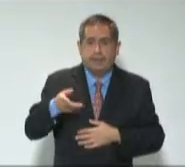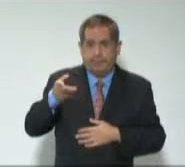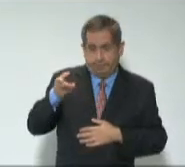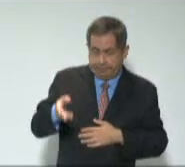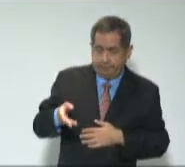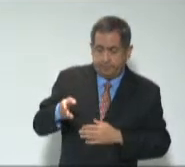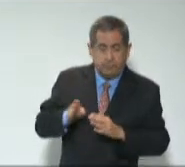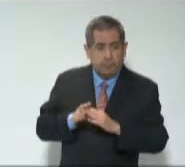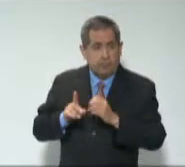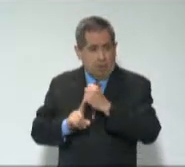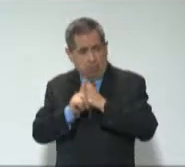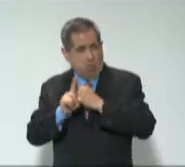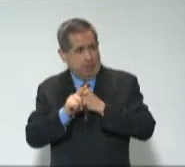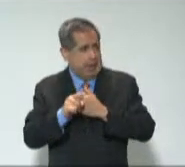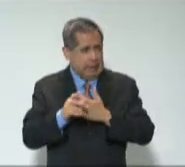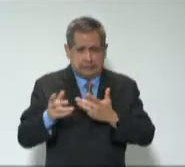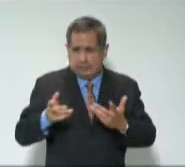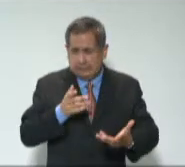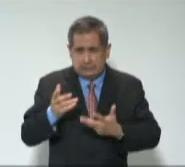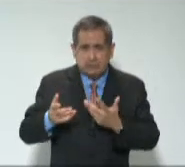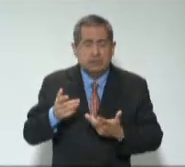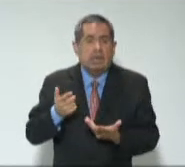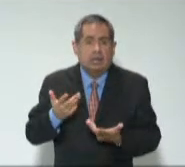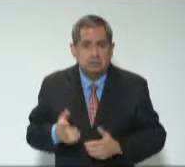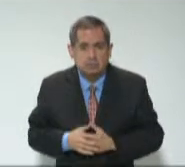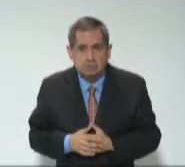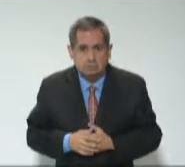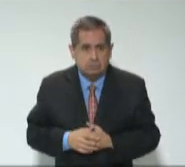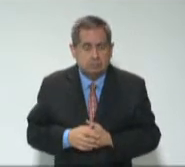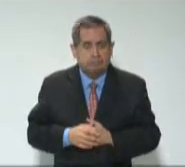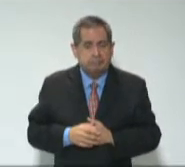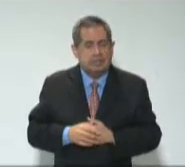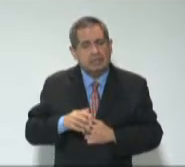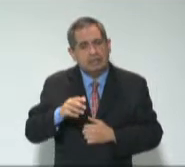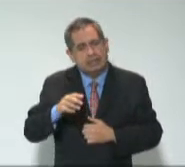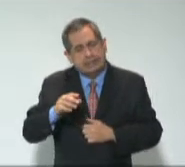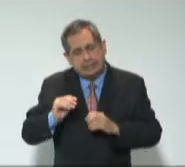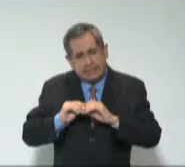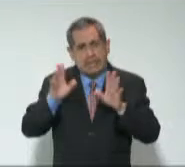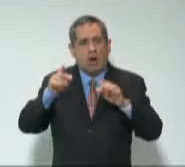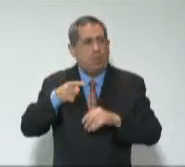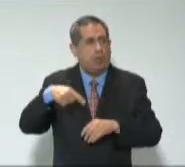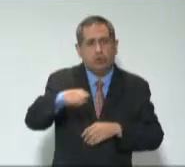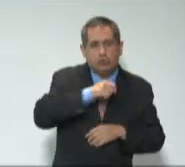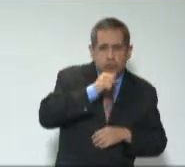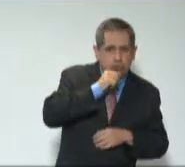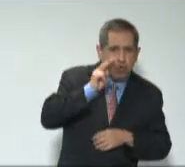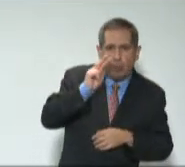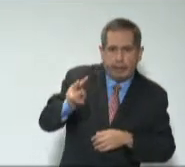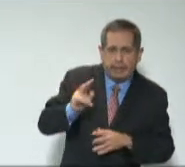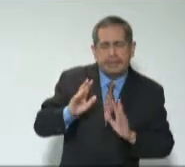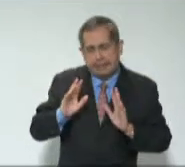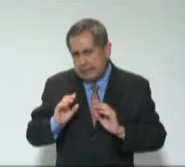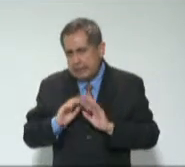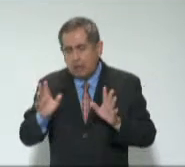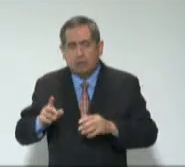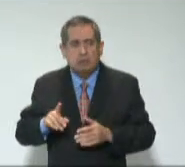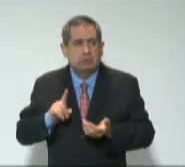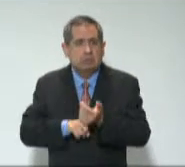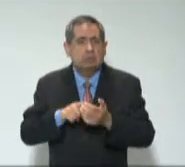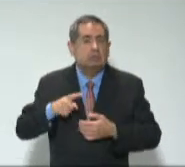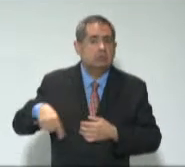enfrentando un problema como este es Claro pero a veces no parece tan obvio para todas las personas que no